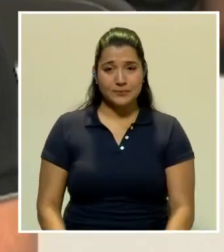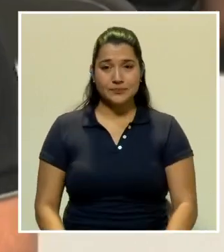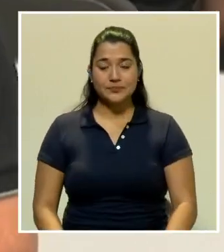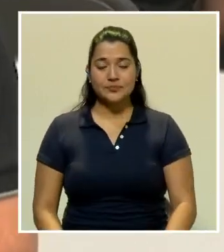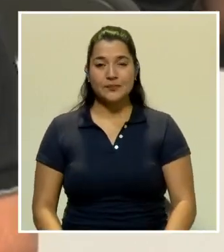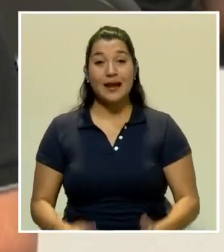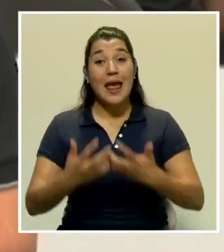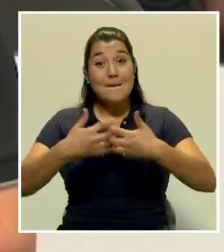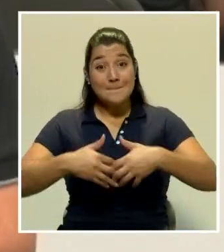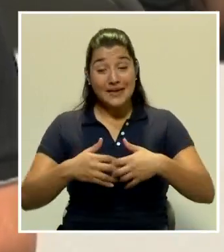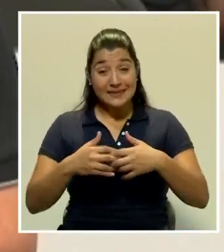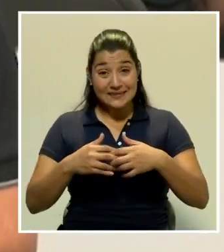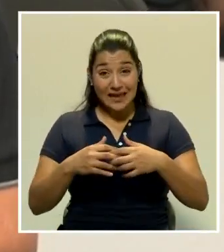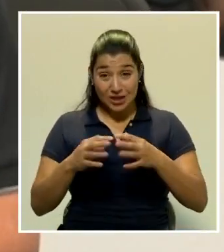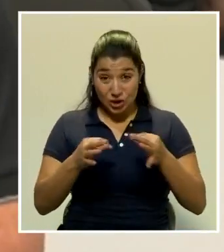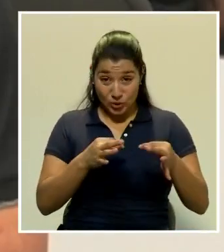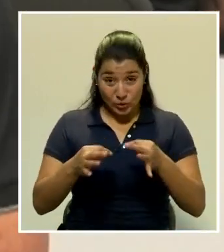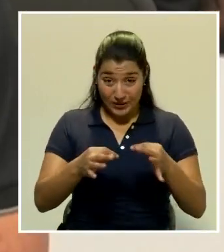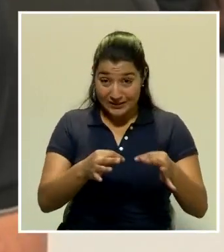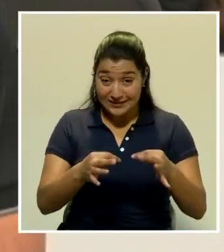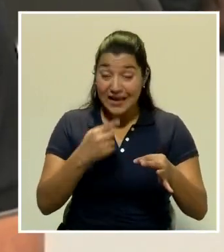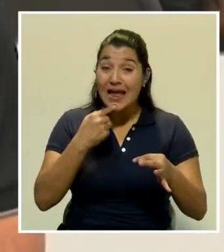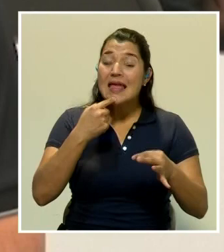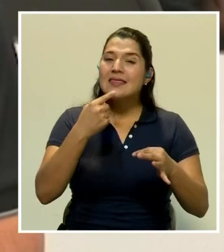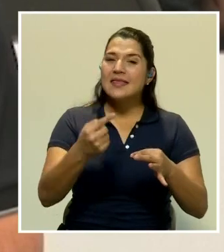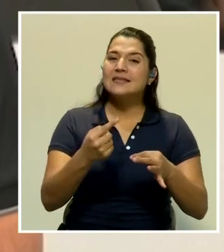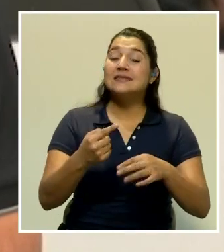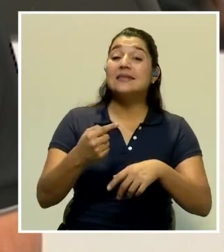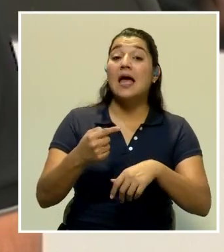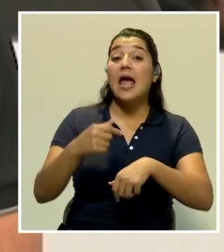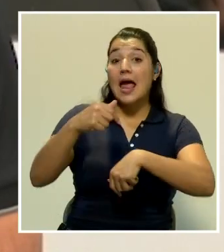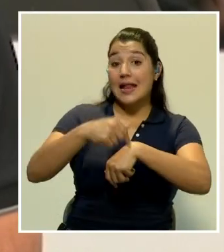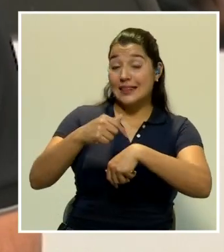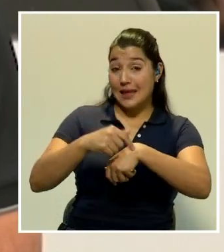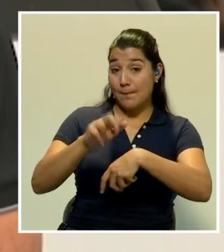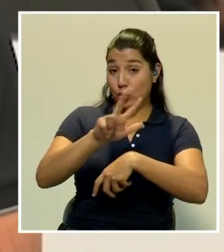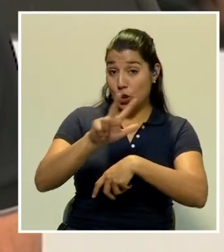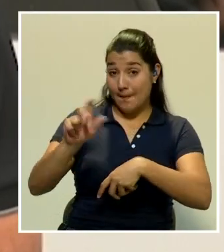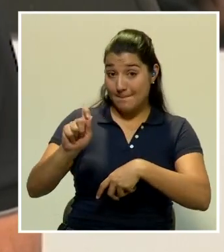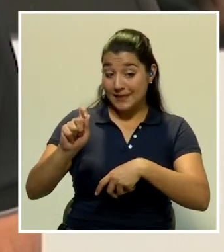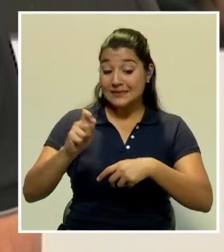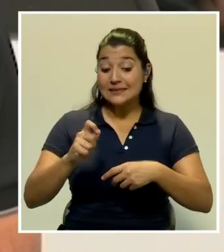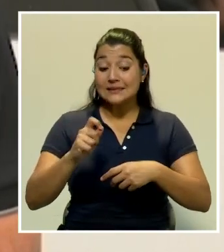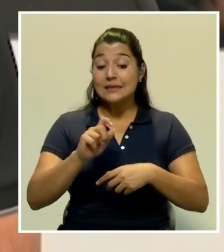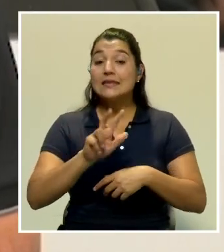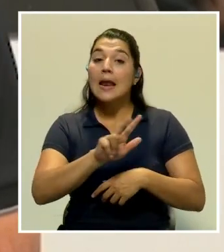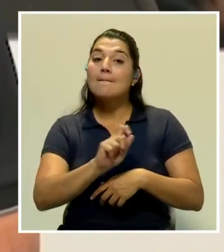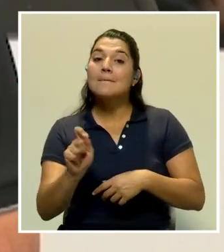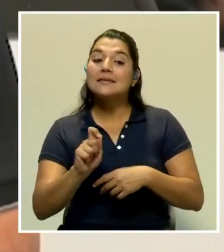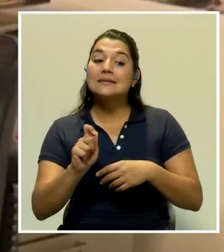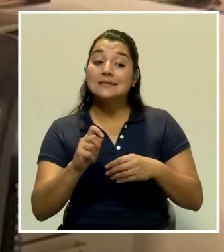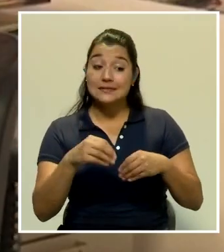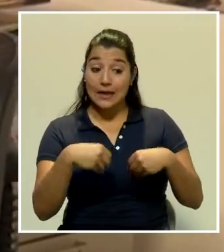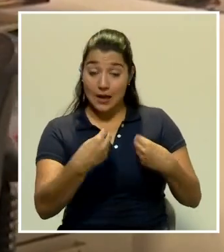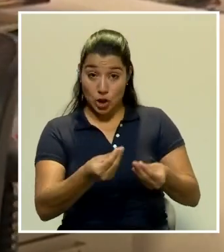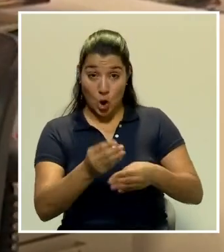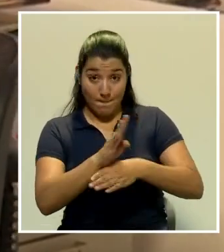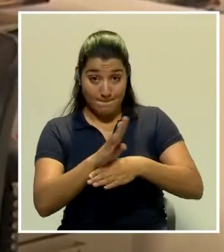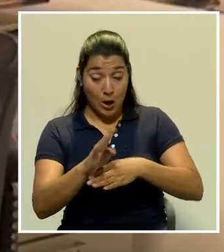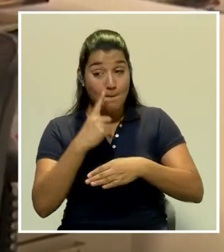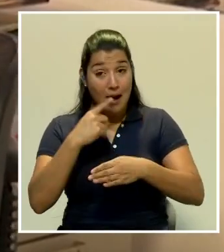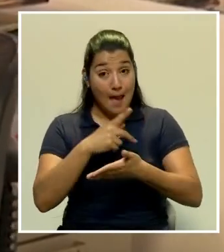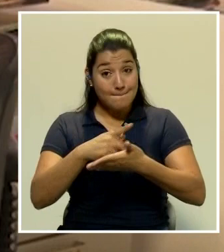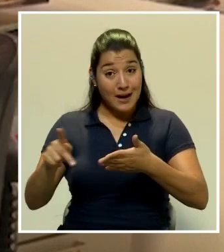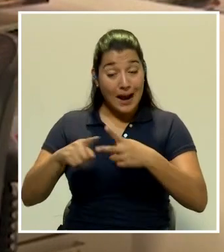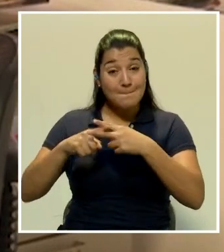Las agencias de viajes también aseguran que el periodo de 3 meses que se les dio de gracia por parte de los bancos se estarán cumpliendo el